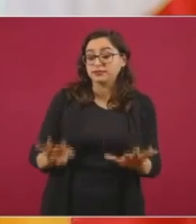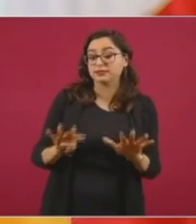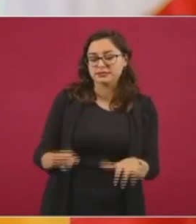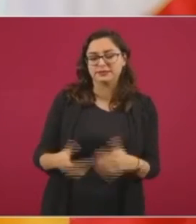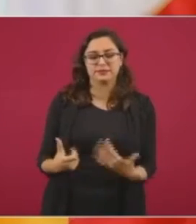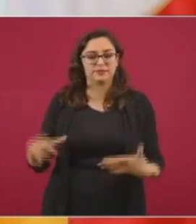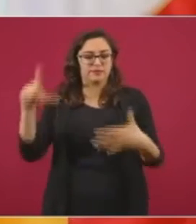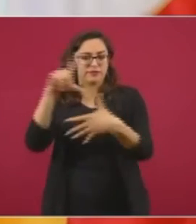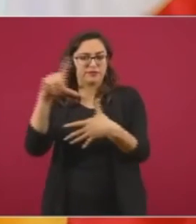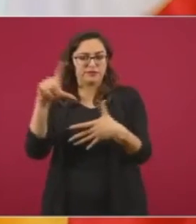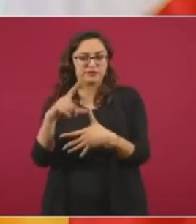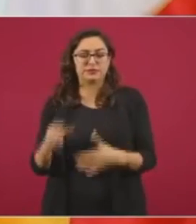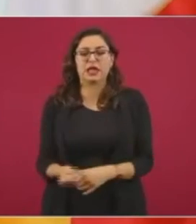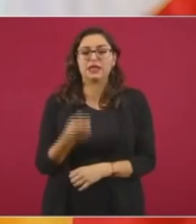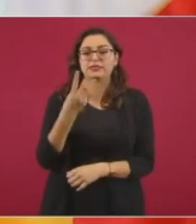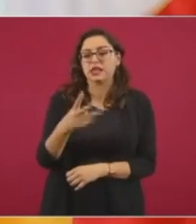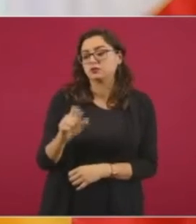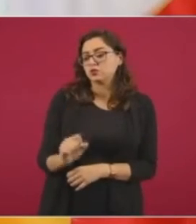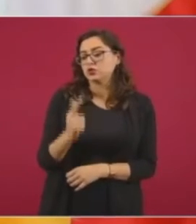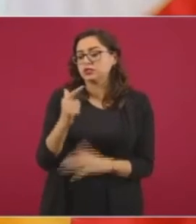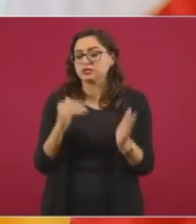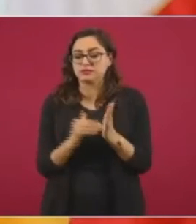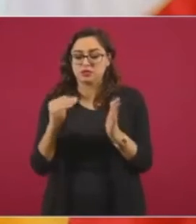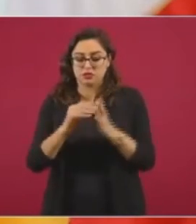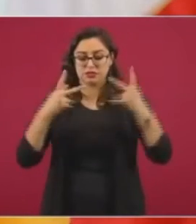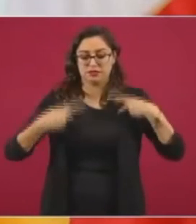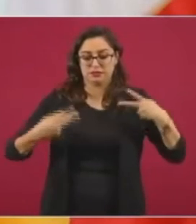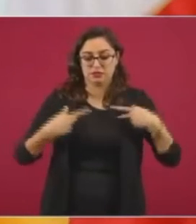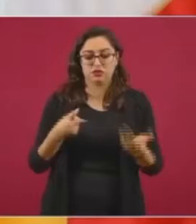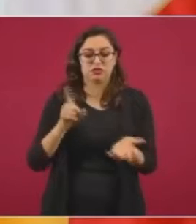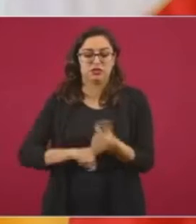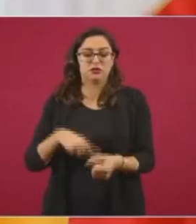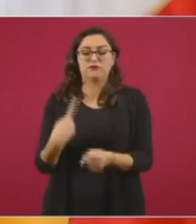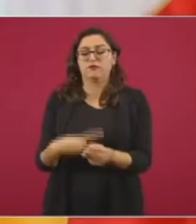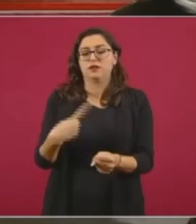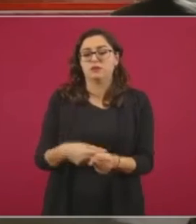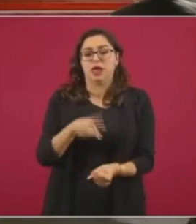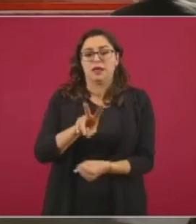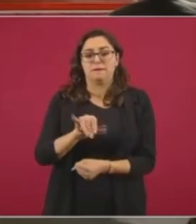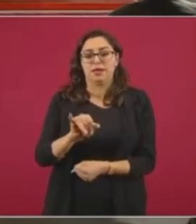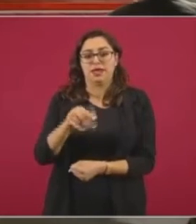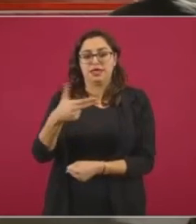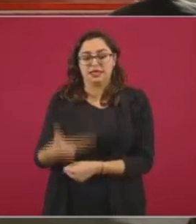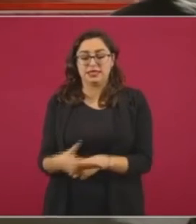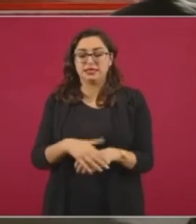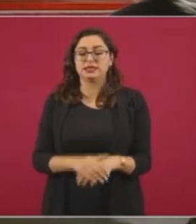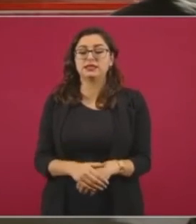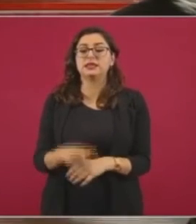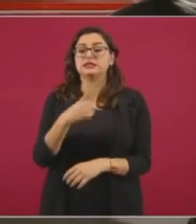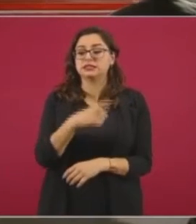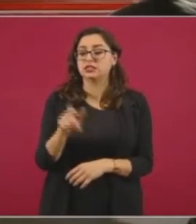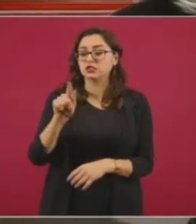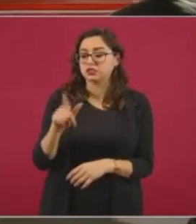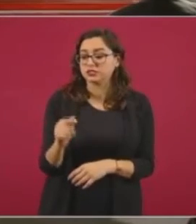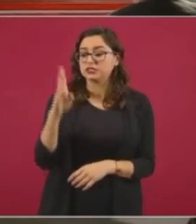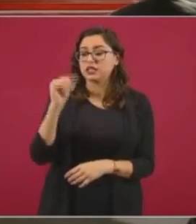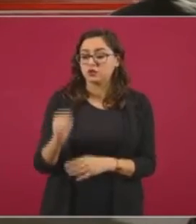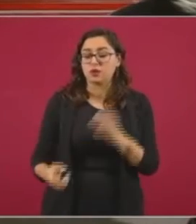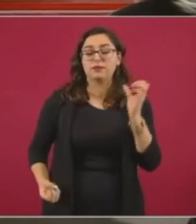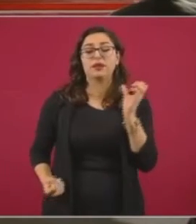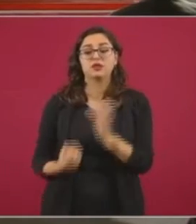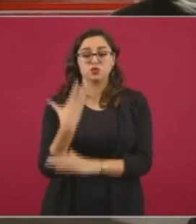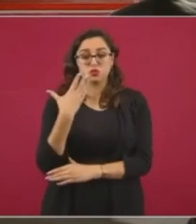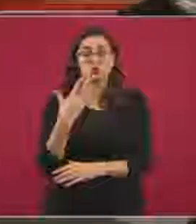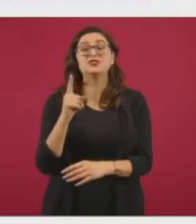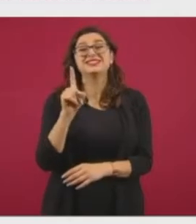3.7 millones de personas viviendo con VIH. En 2019 se diagnosticaron 170.000 nuevas infecciones